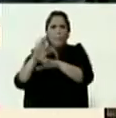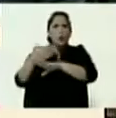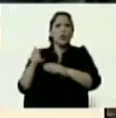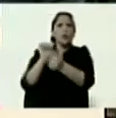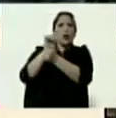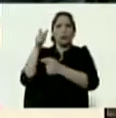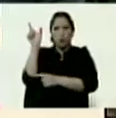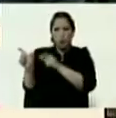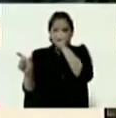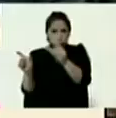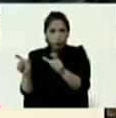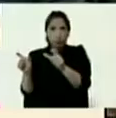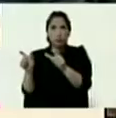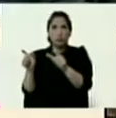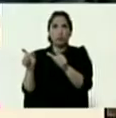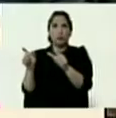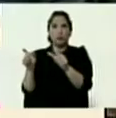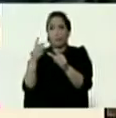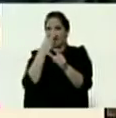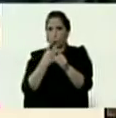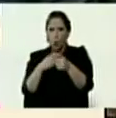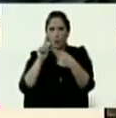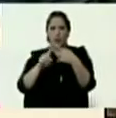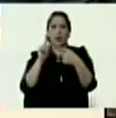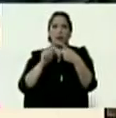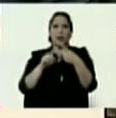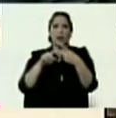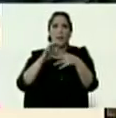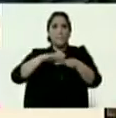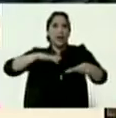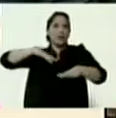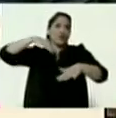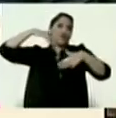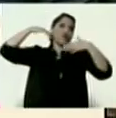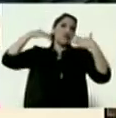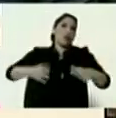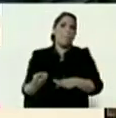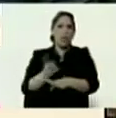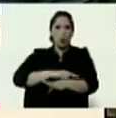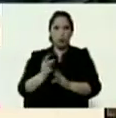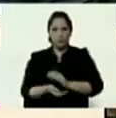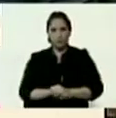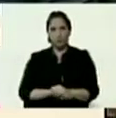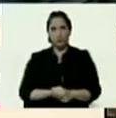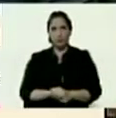Pobre? Y para mayor colmo de los colmos,